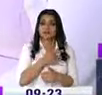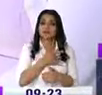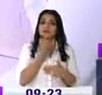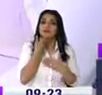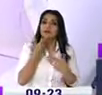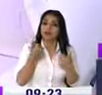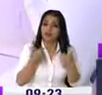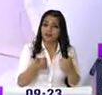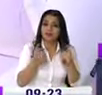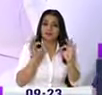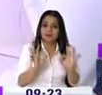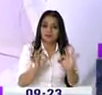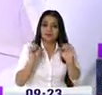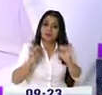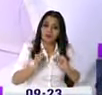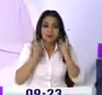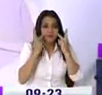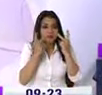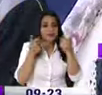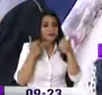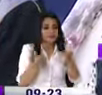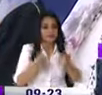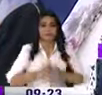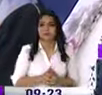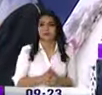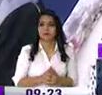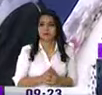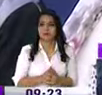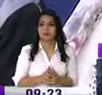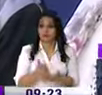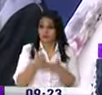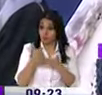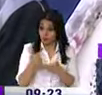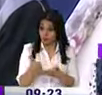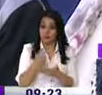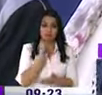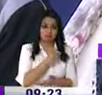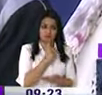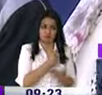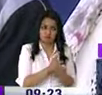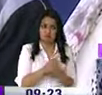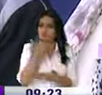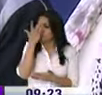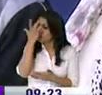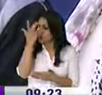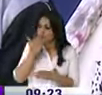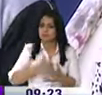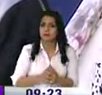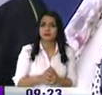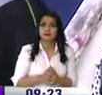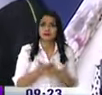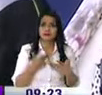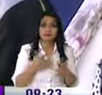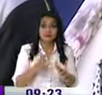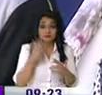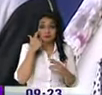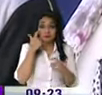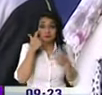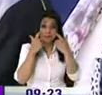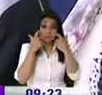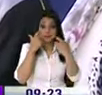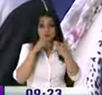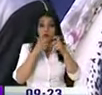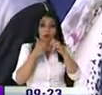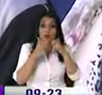sentir otras personas porque ya podemos ver mejor. ¿Esta es una ayuda para usted? Sí. ¿Por qué? Porque ya estoy con mi problema de